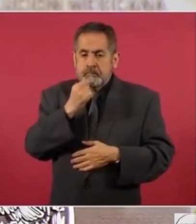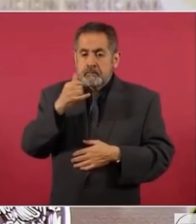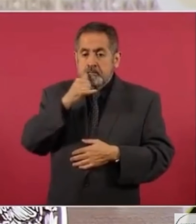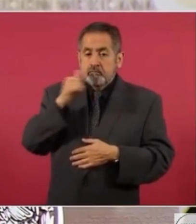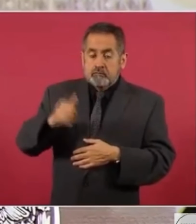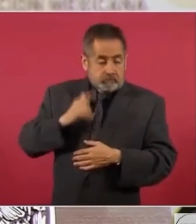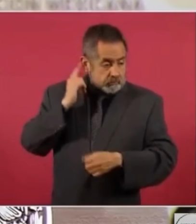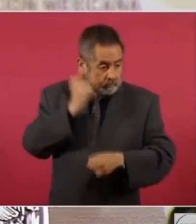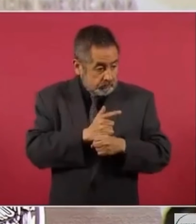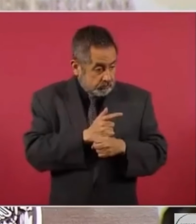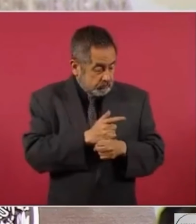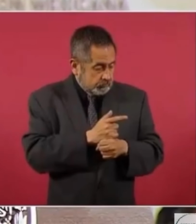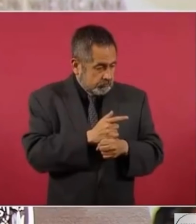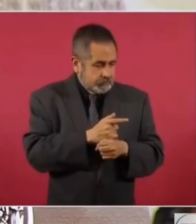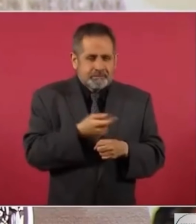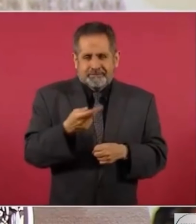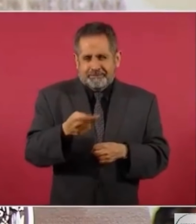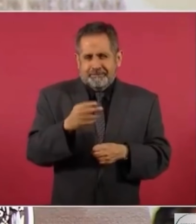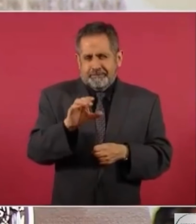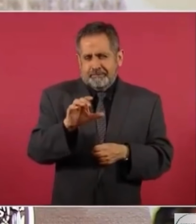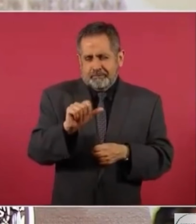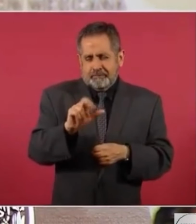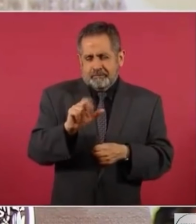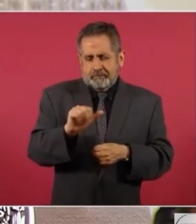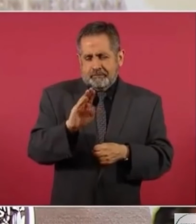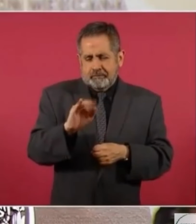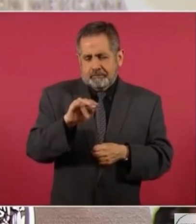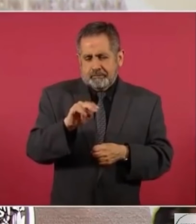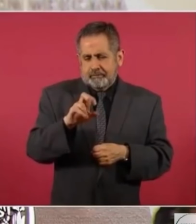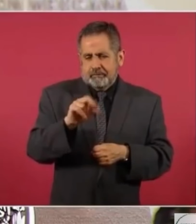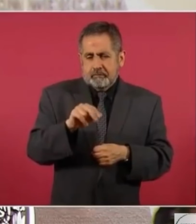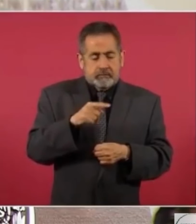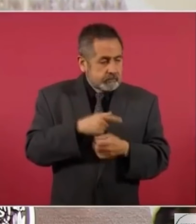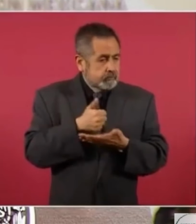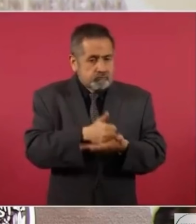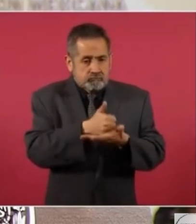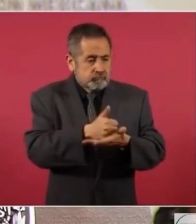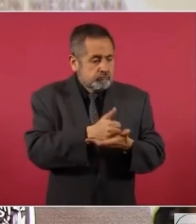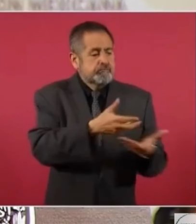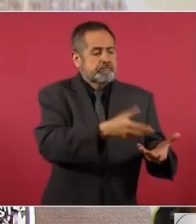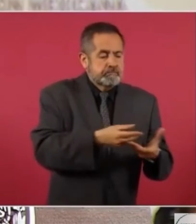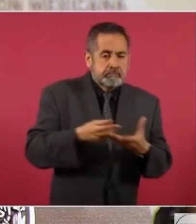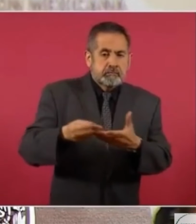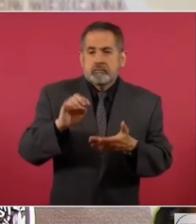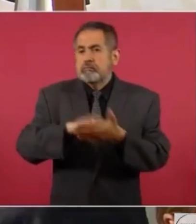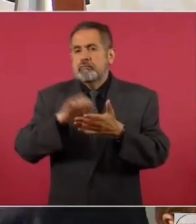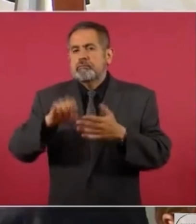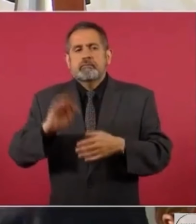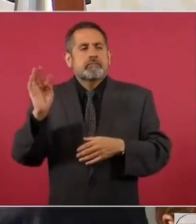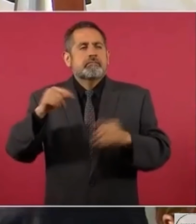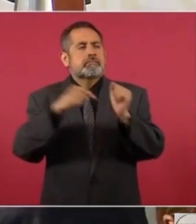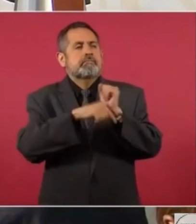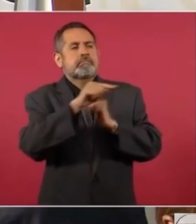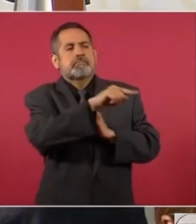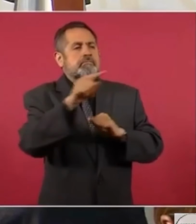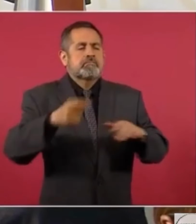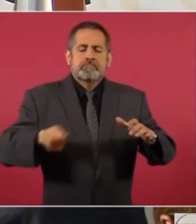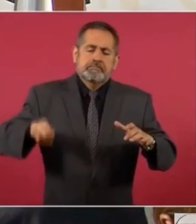el carabineros, que ayudan. Y hay una subasta